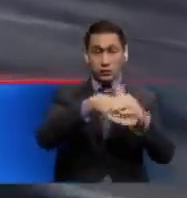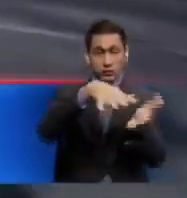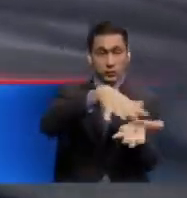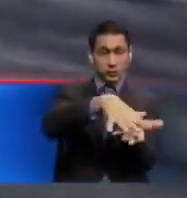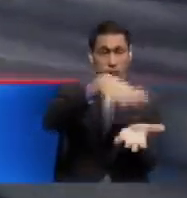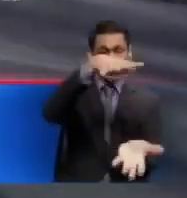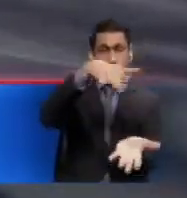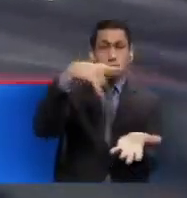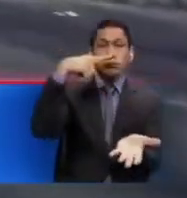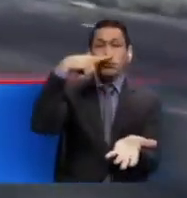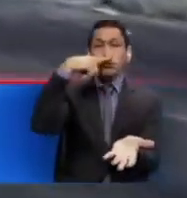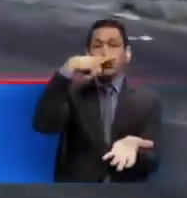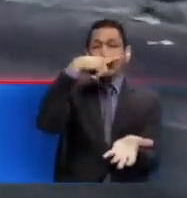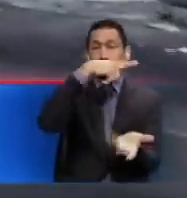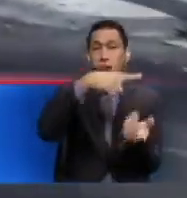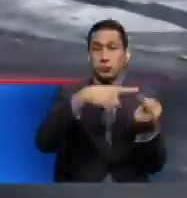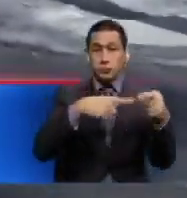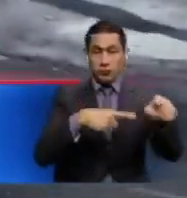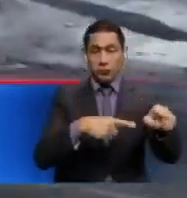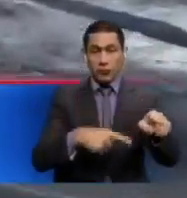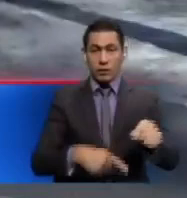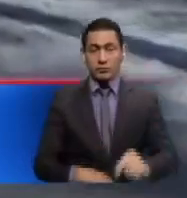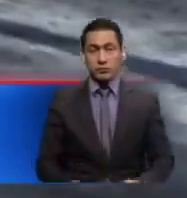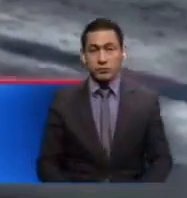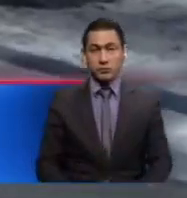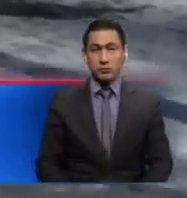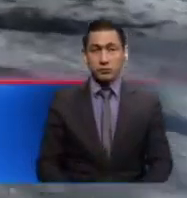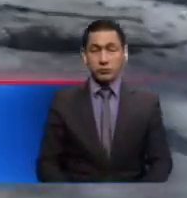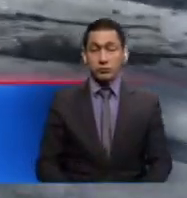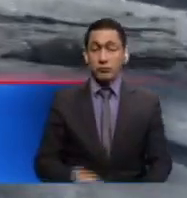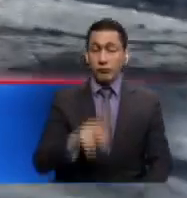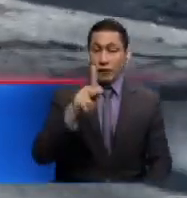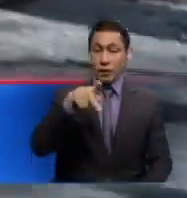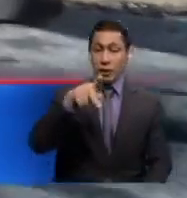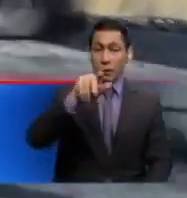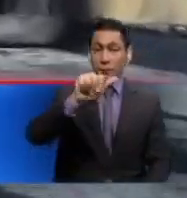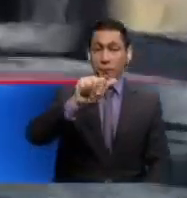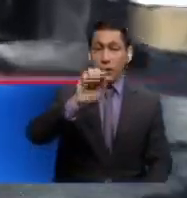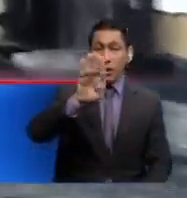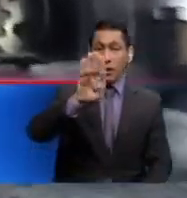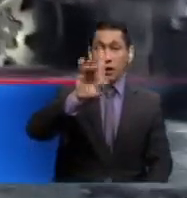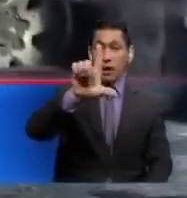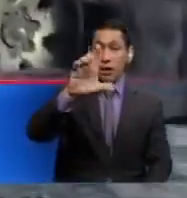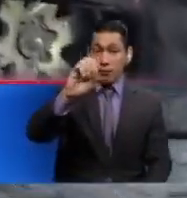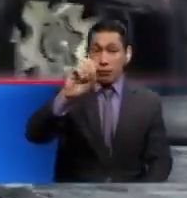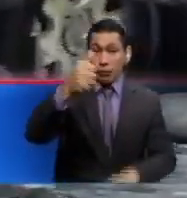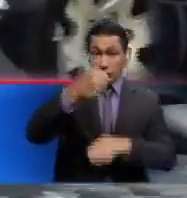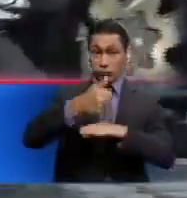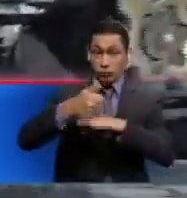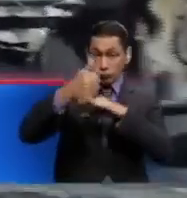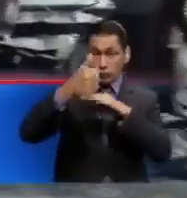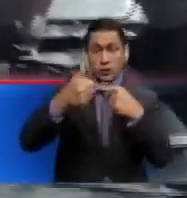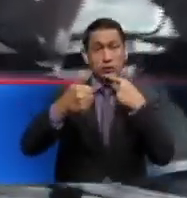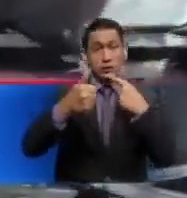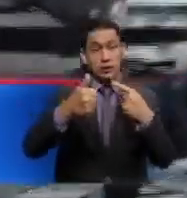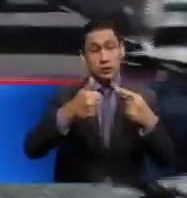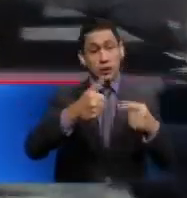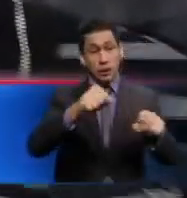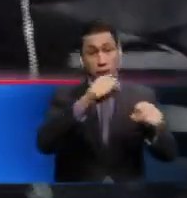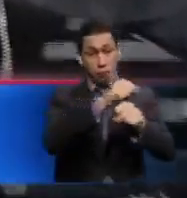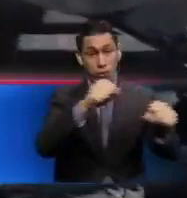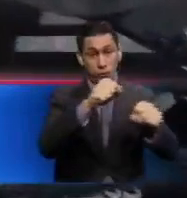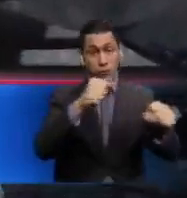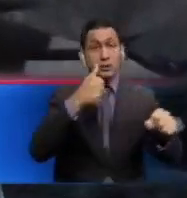había determinado, lo que había dado declaraciones Pablo Ramírez, es que en el atentado del día de ayer